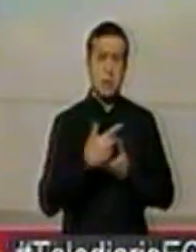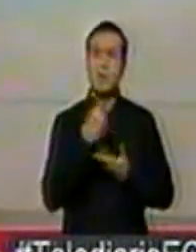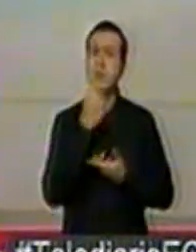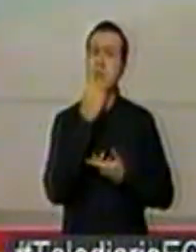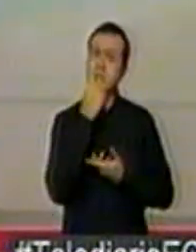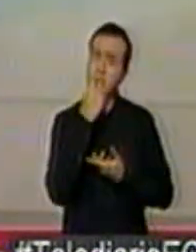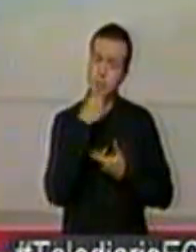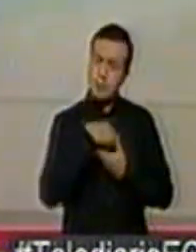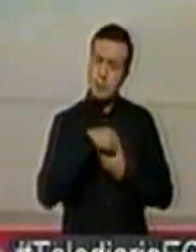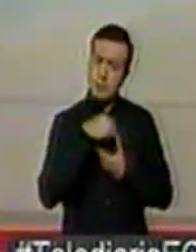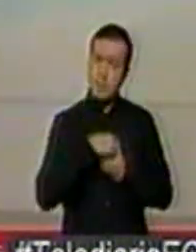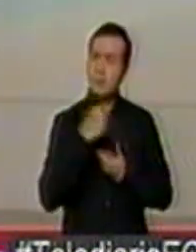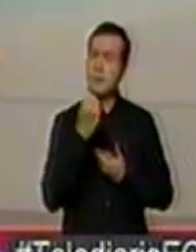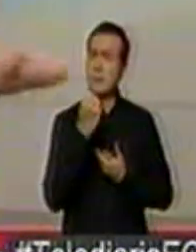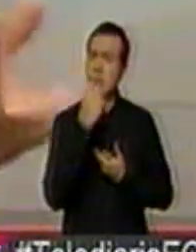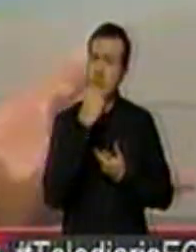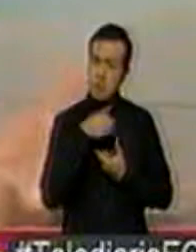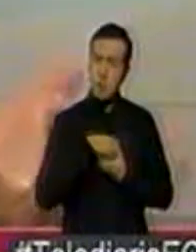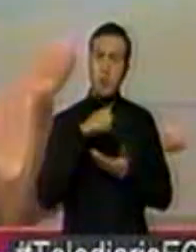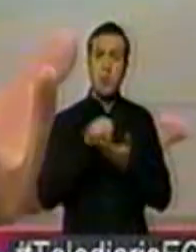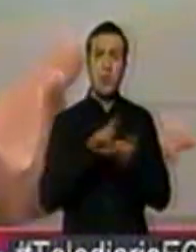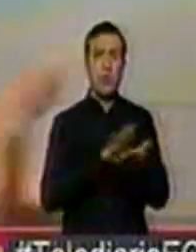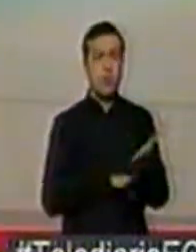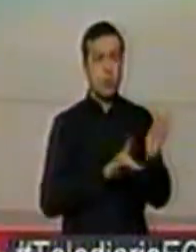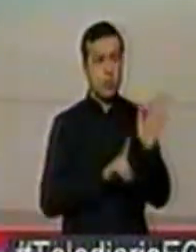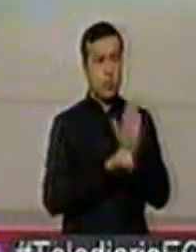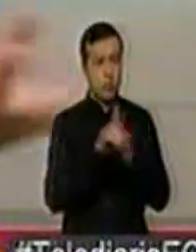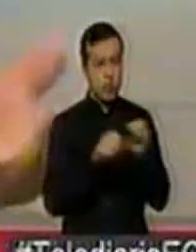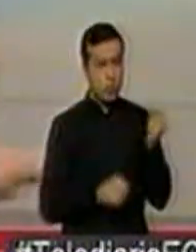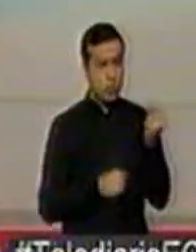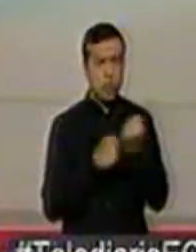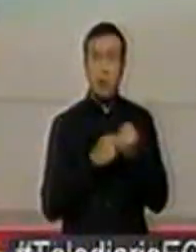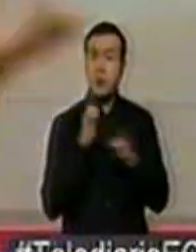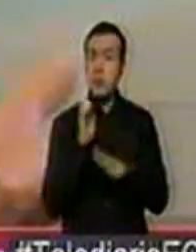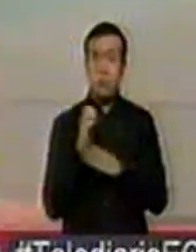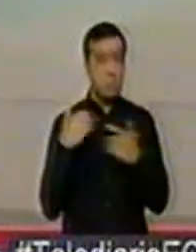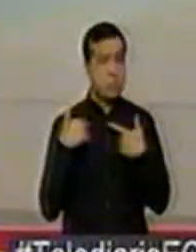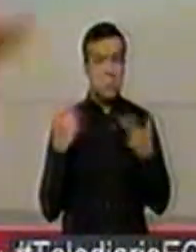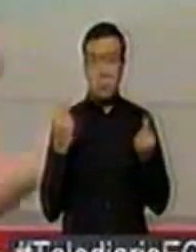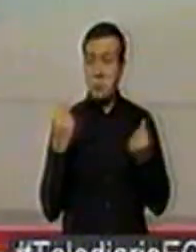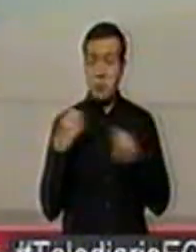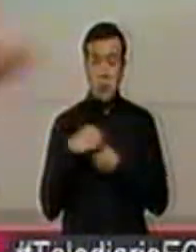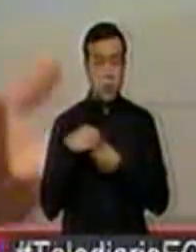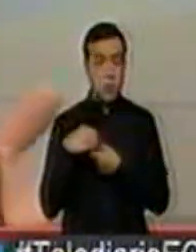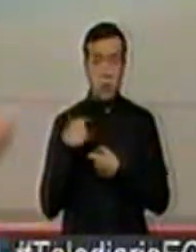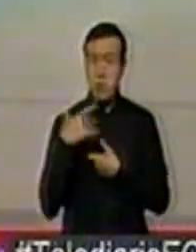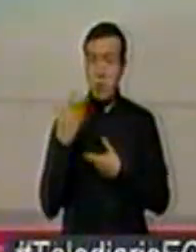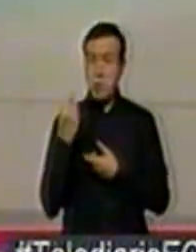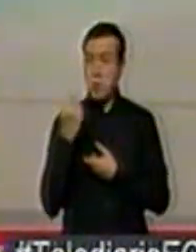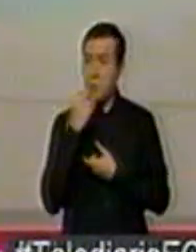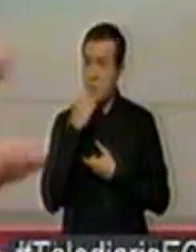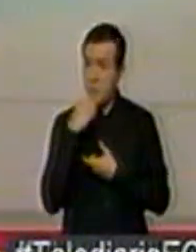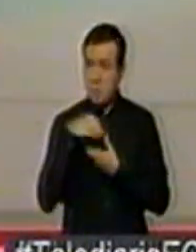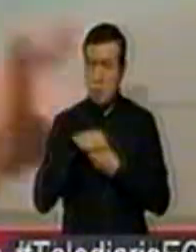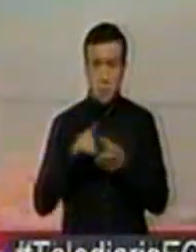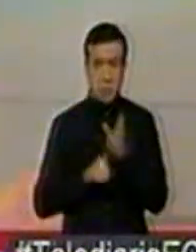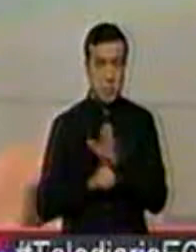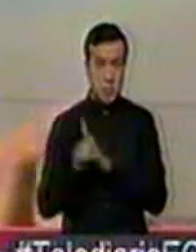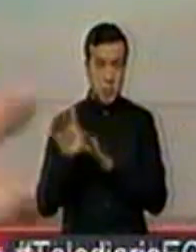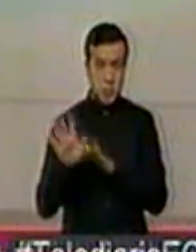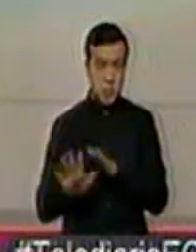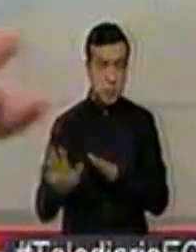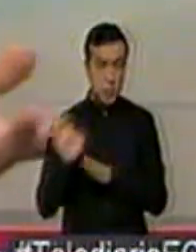para que para los proyectos de desarrollo hoy en el héctor no contamos con esa fuente de ahorro interno para el desarrollo nacional